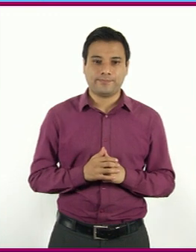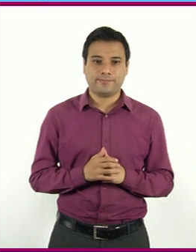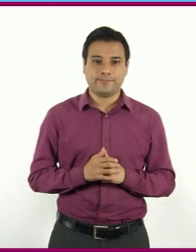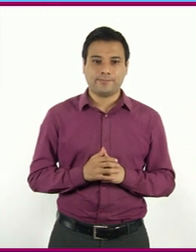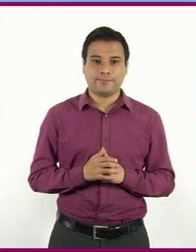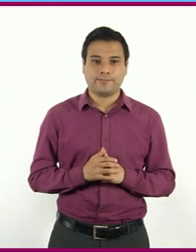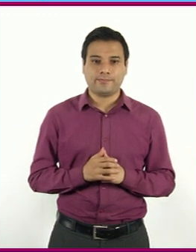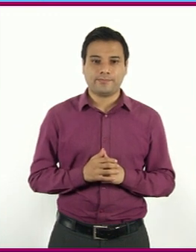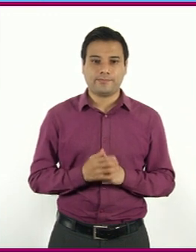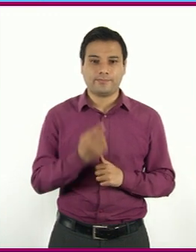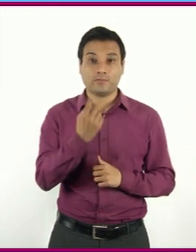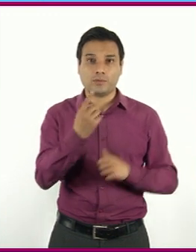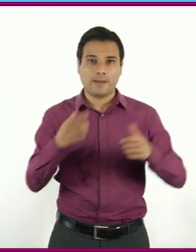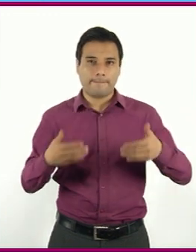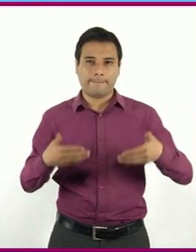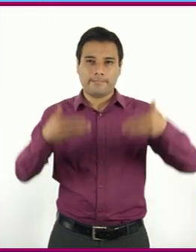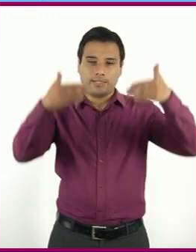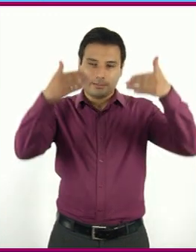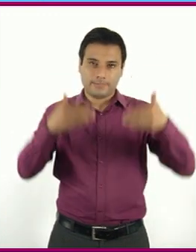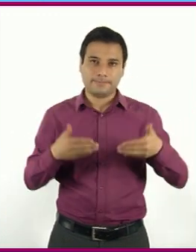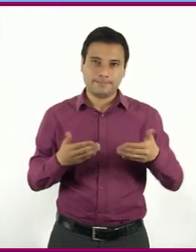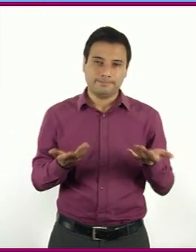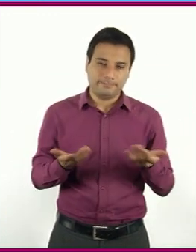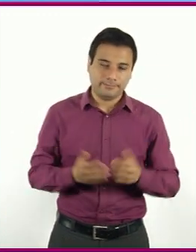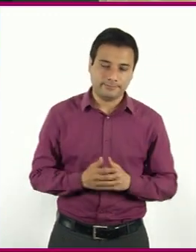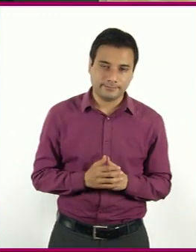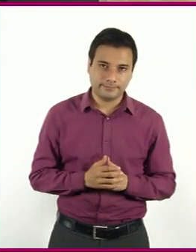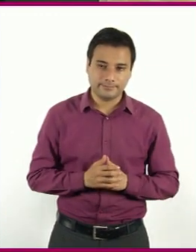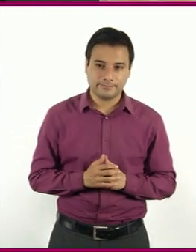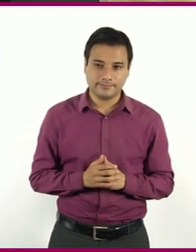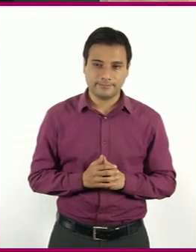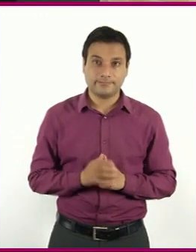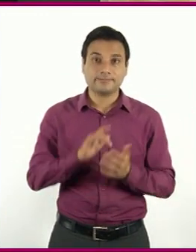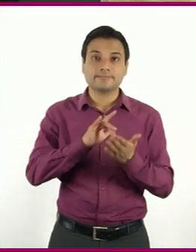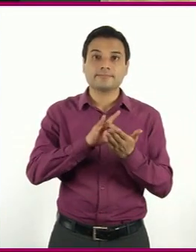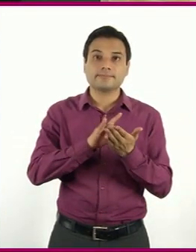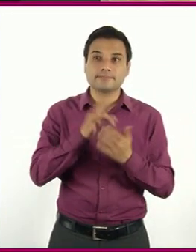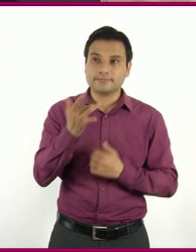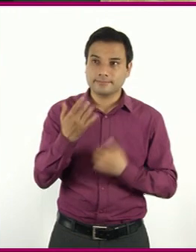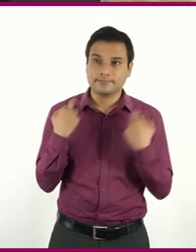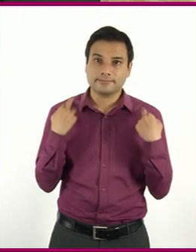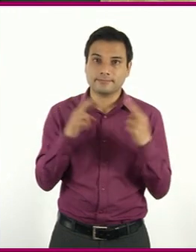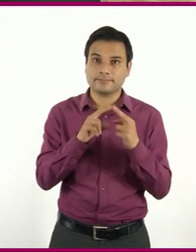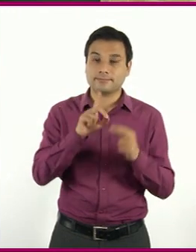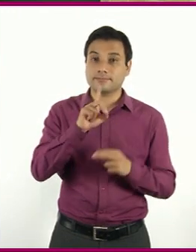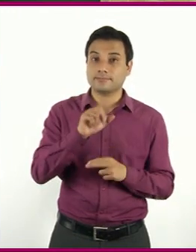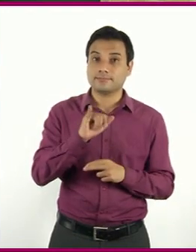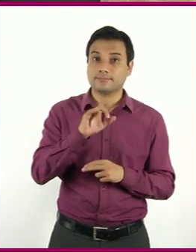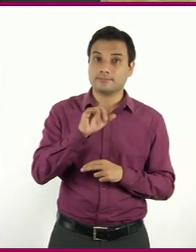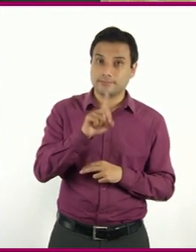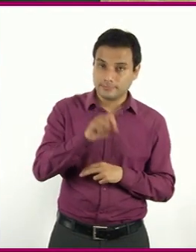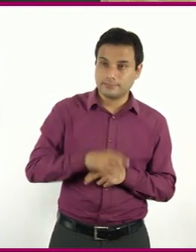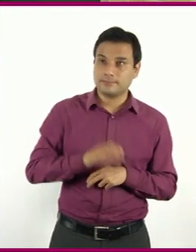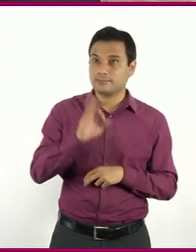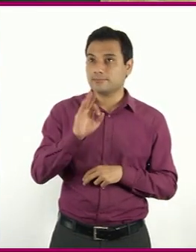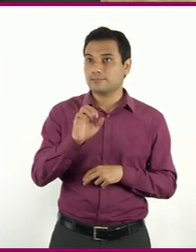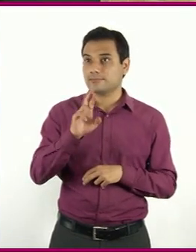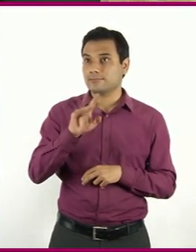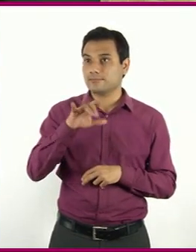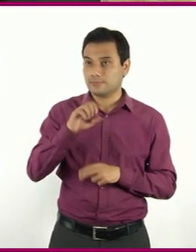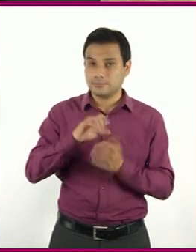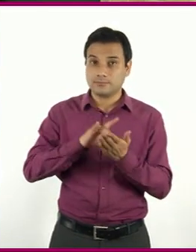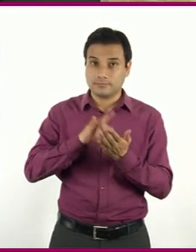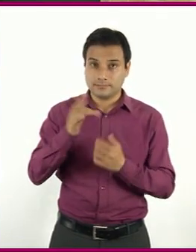botador, una pared para rebotar la pelota. Muchas gracias a los maestros David Rojas y Fernando Mejía por su presencia. Y a